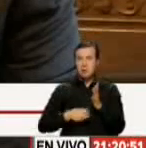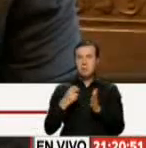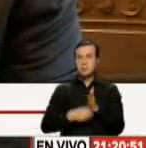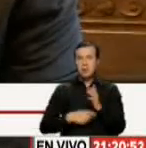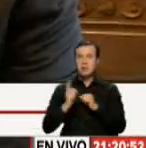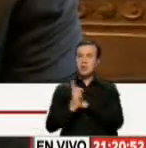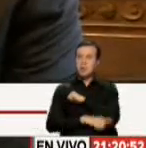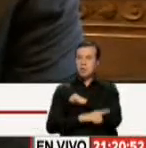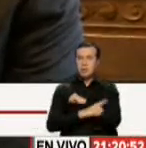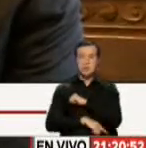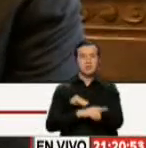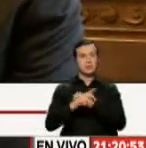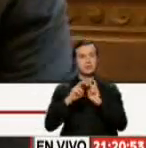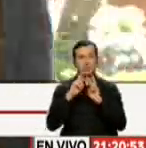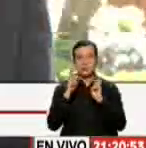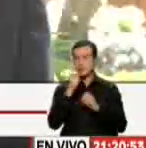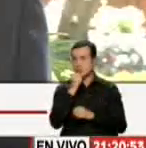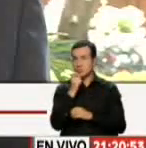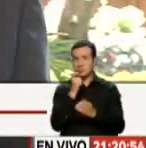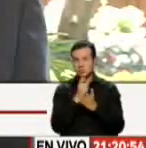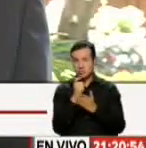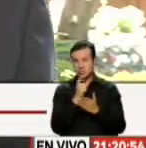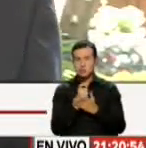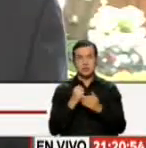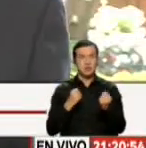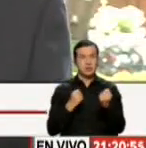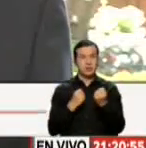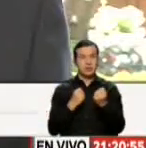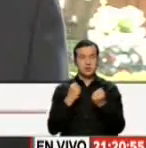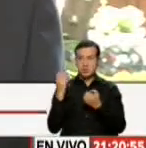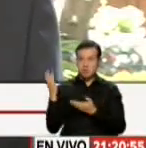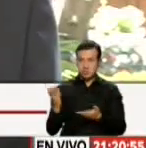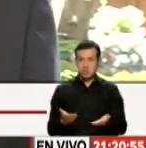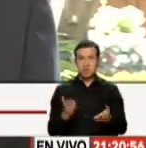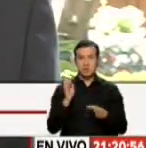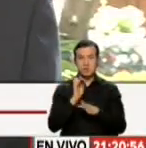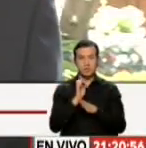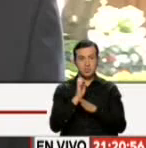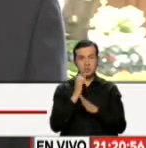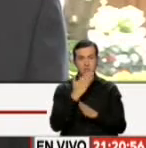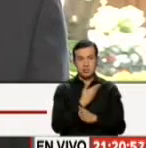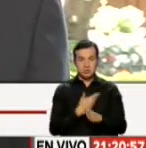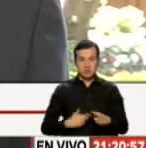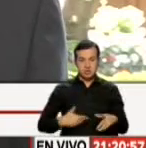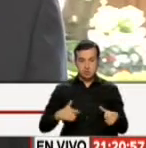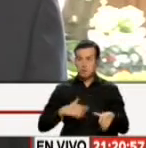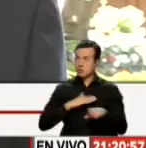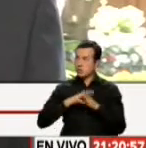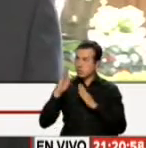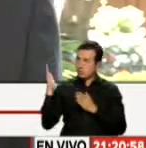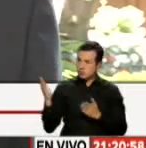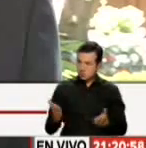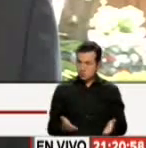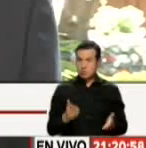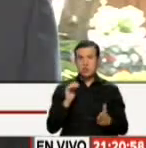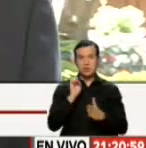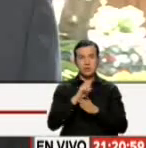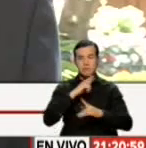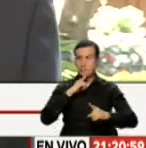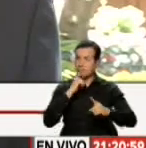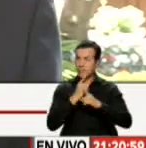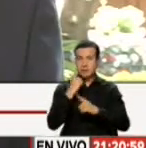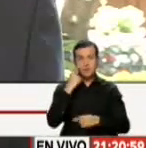del posible linchamiento mediático. El relator especial fue invitado al Ecuador por el presidente, por el gobierno nacional, a fin de que venga a nuestro país